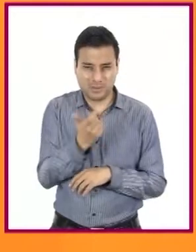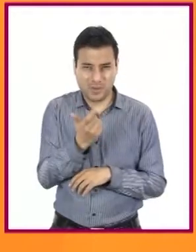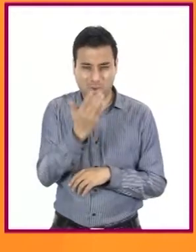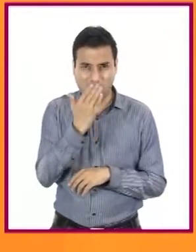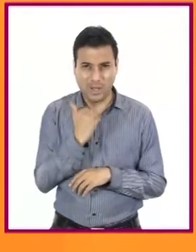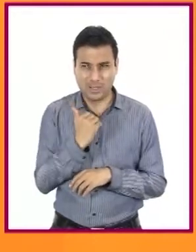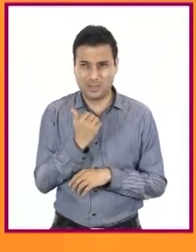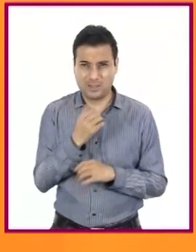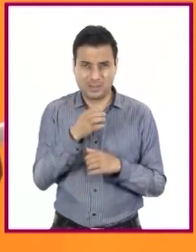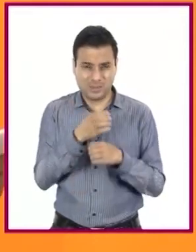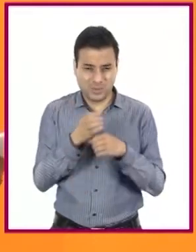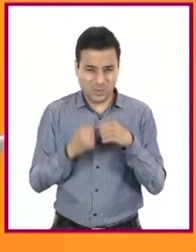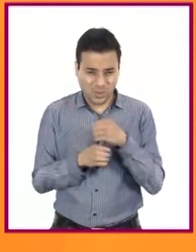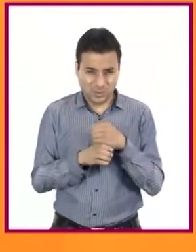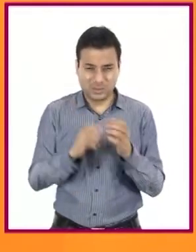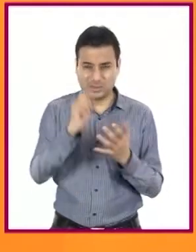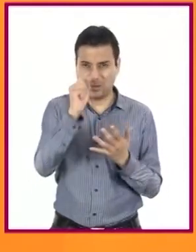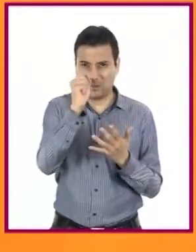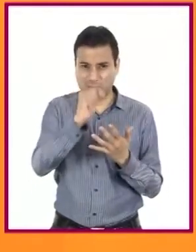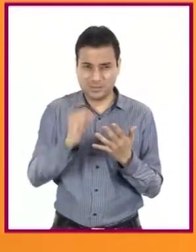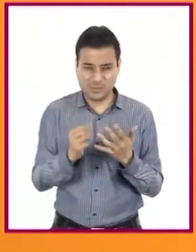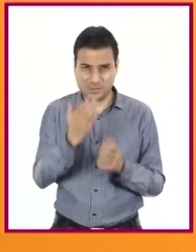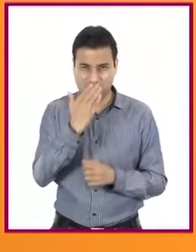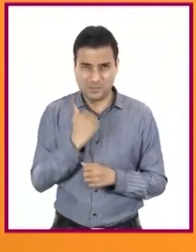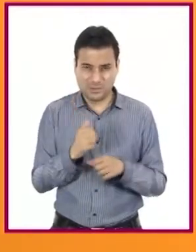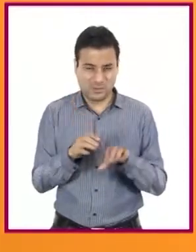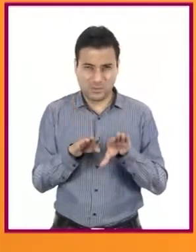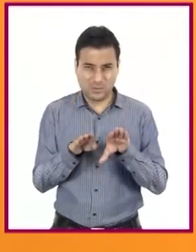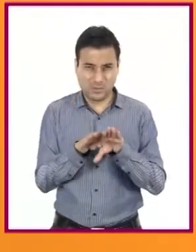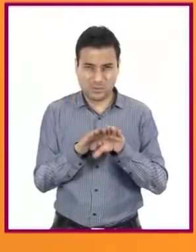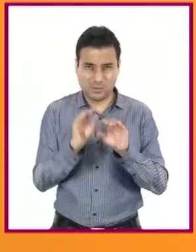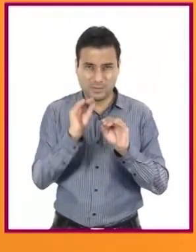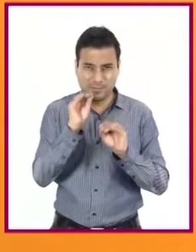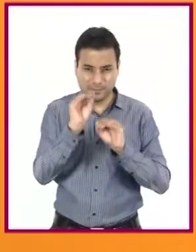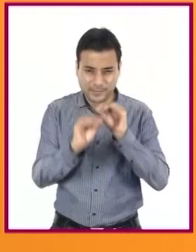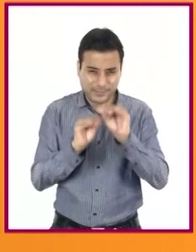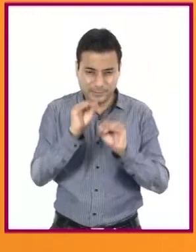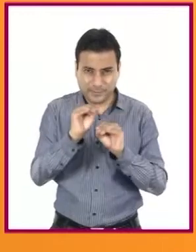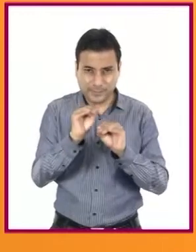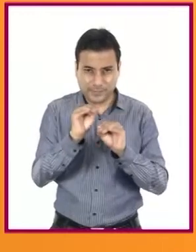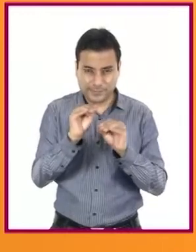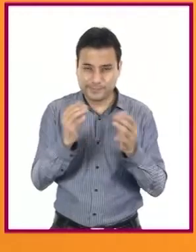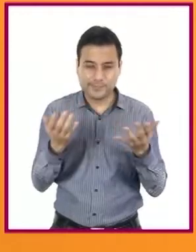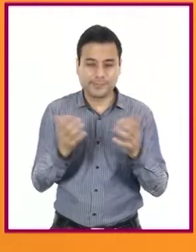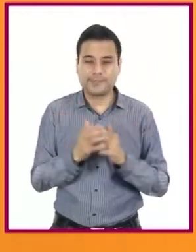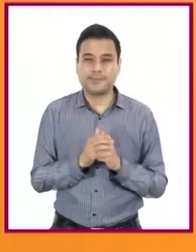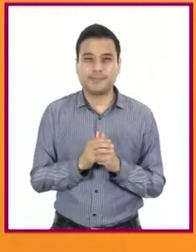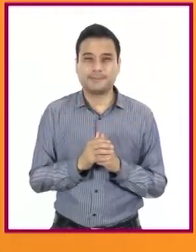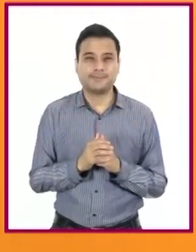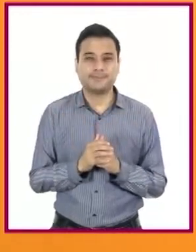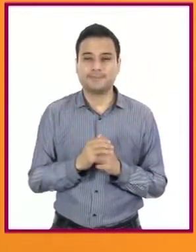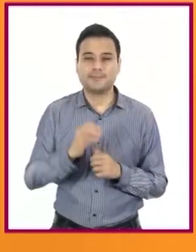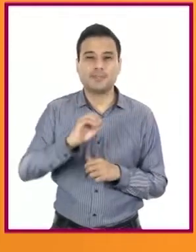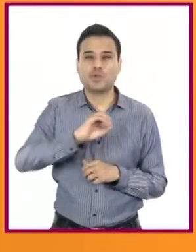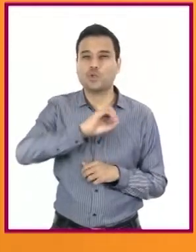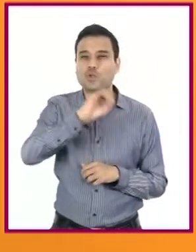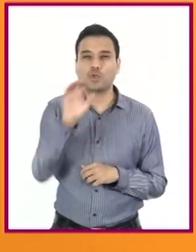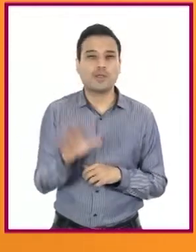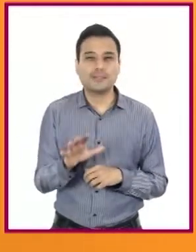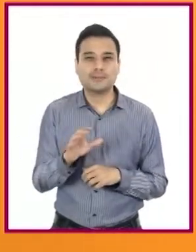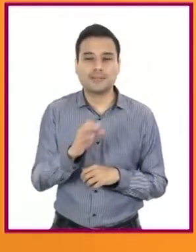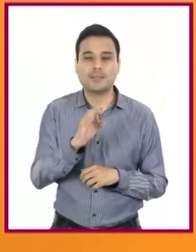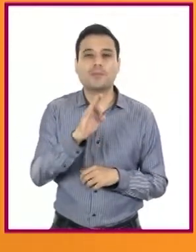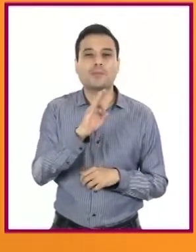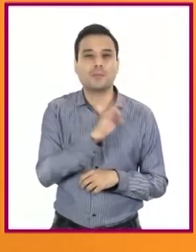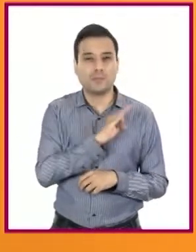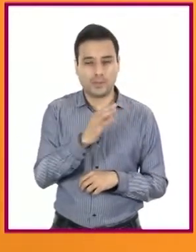tampoco recursos para mejorar este espacio. Ah, eso no es problema cuando hacemos uso